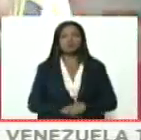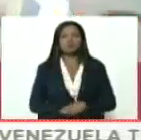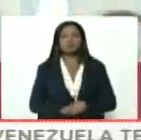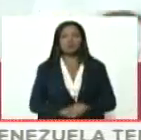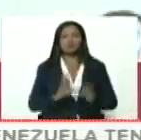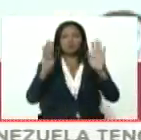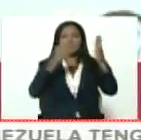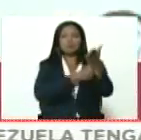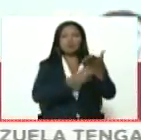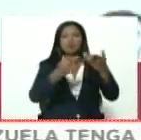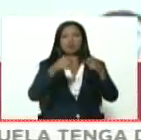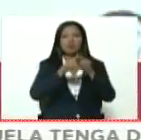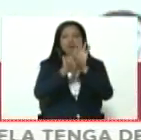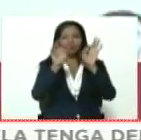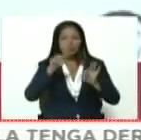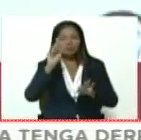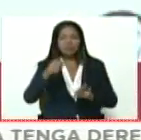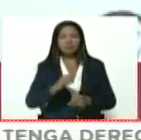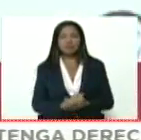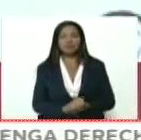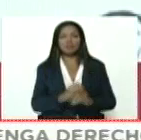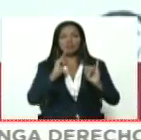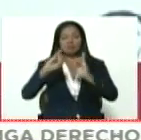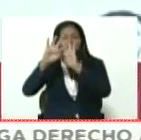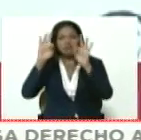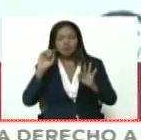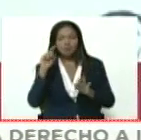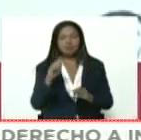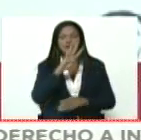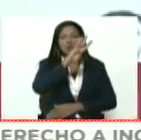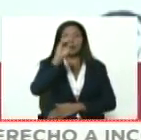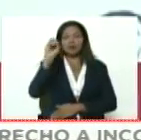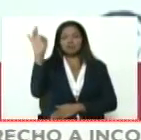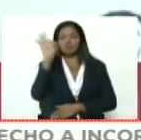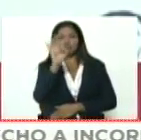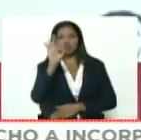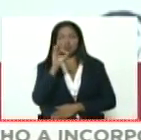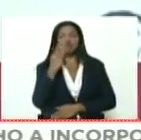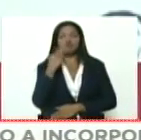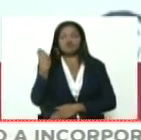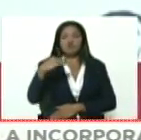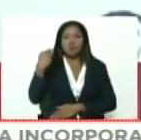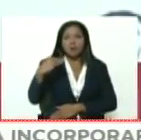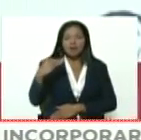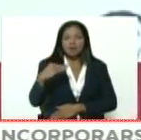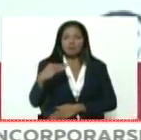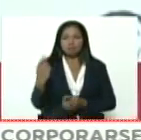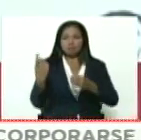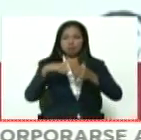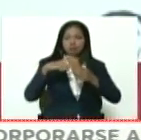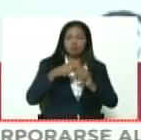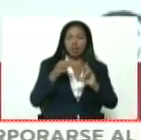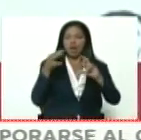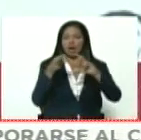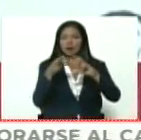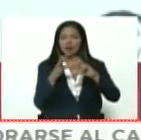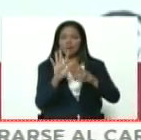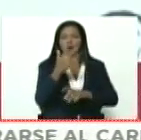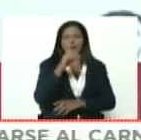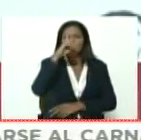9 millones, de los cuales creo que el 40% son jóvenes, entre la edad